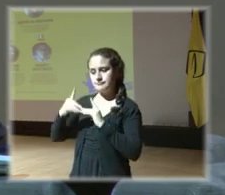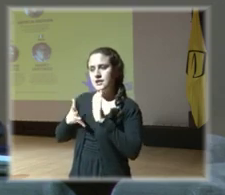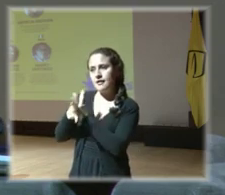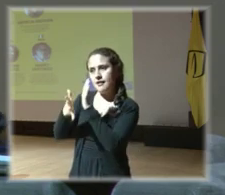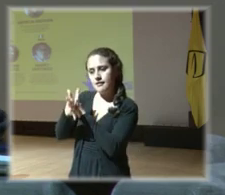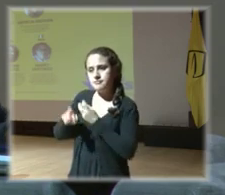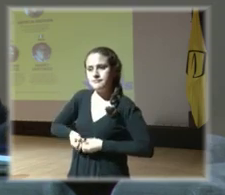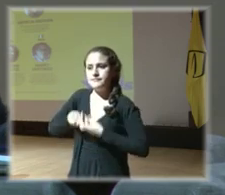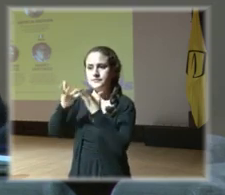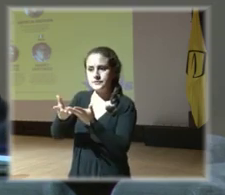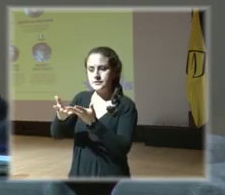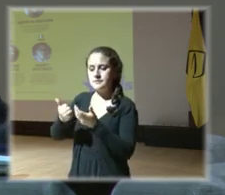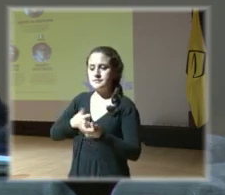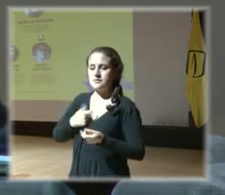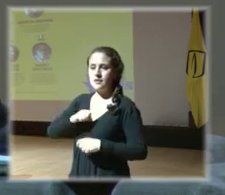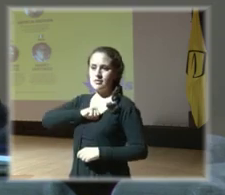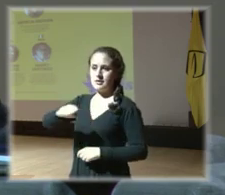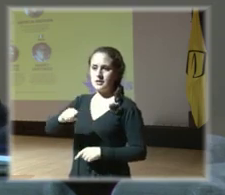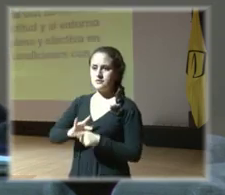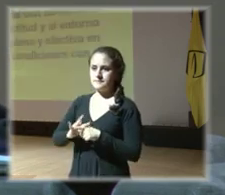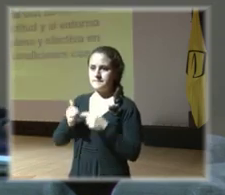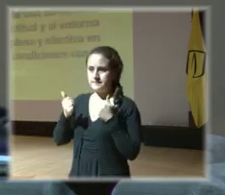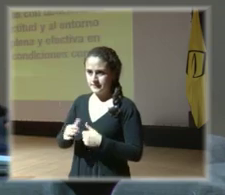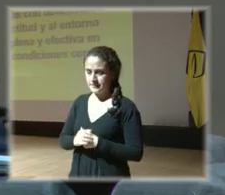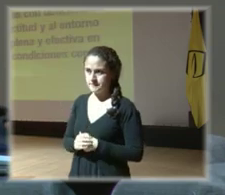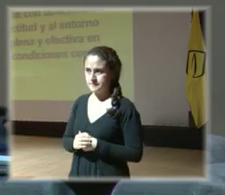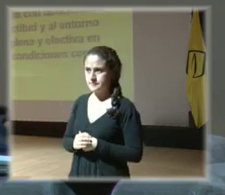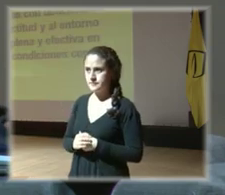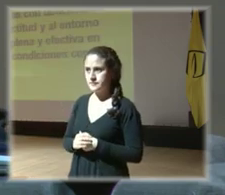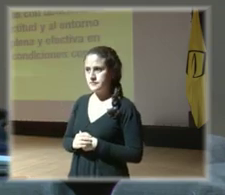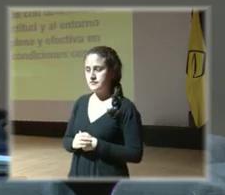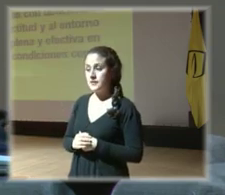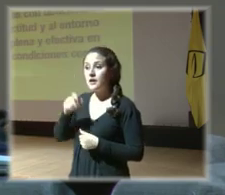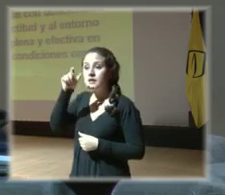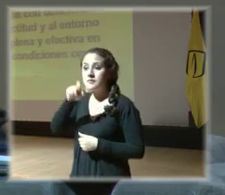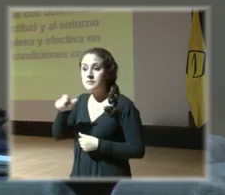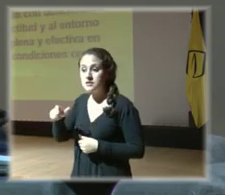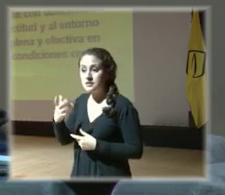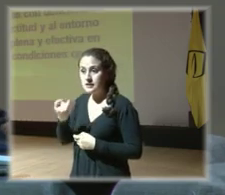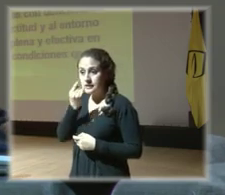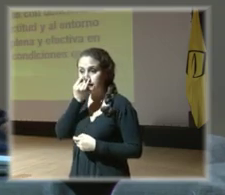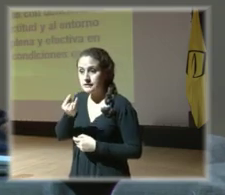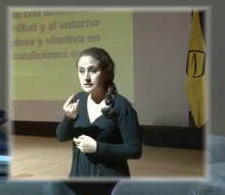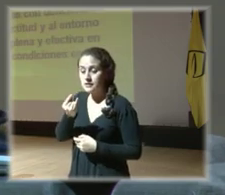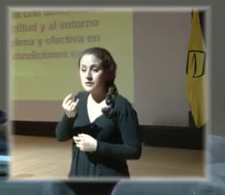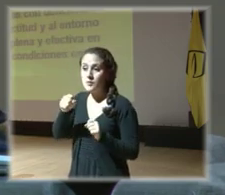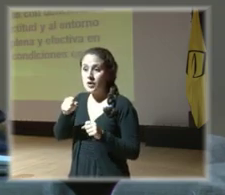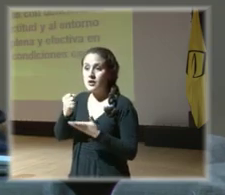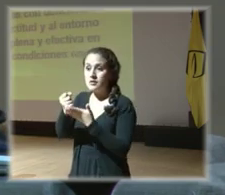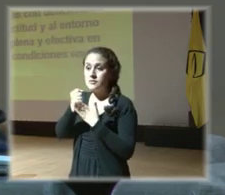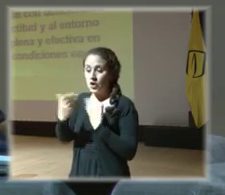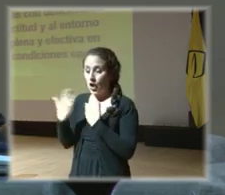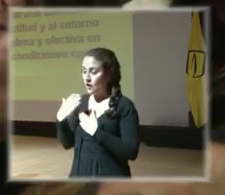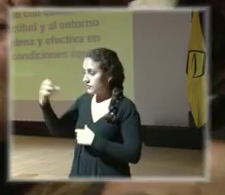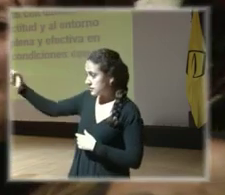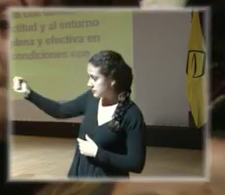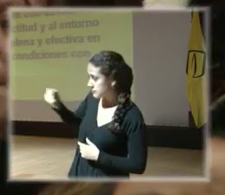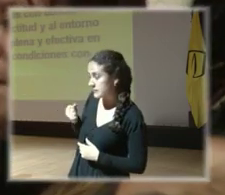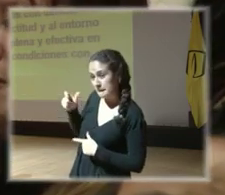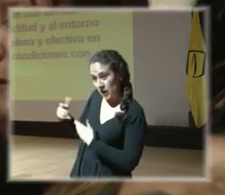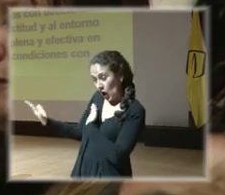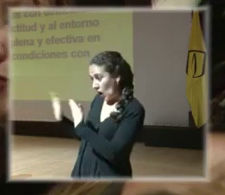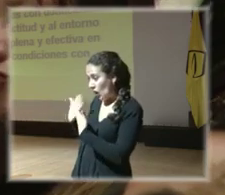persona para el ejercicio de sus derechos. El interesado puede proponer al juez la designación de una o más personas de su confianza para